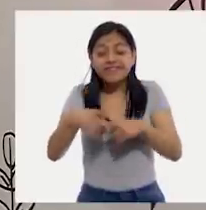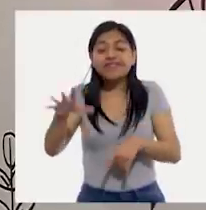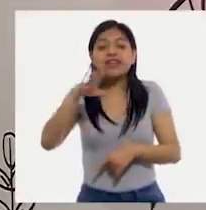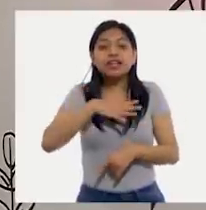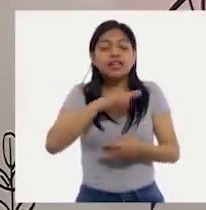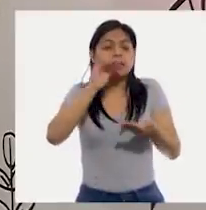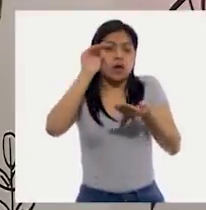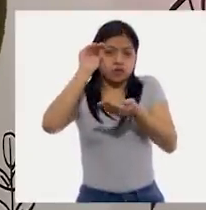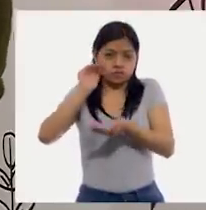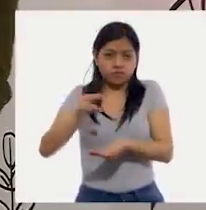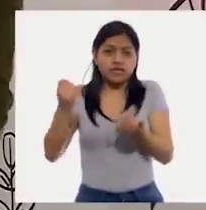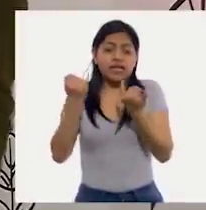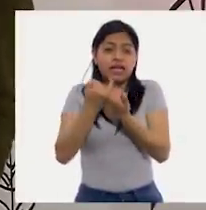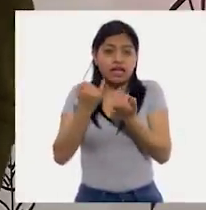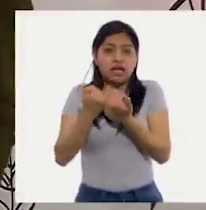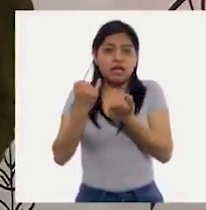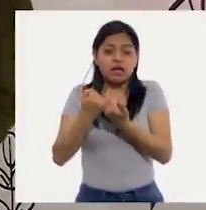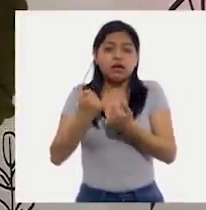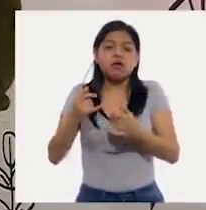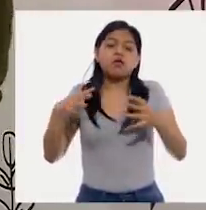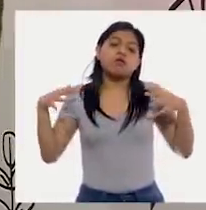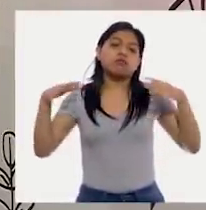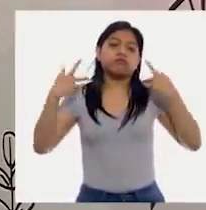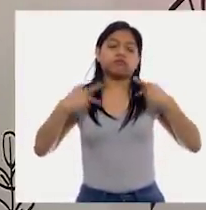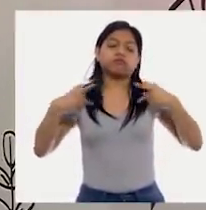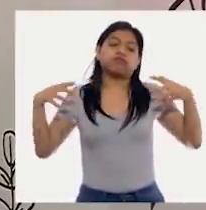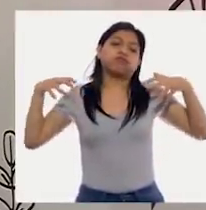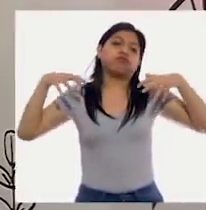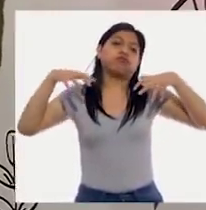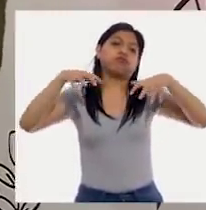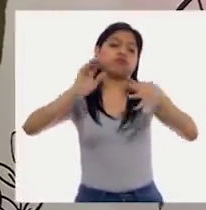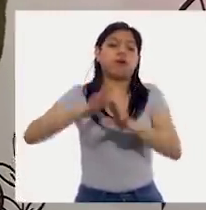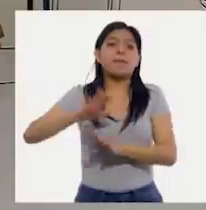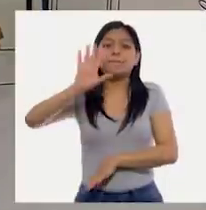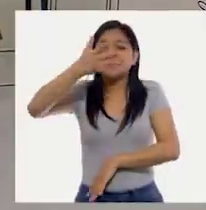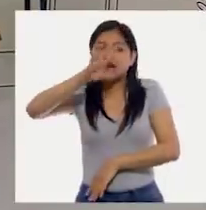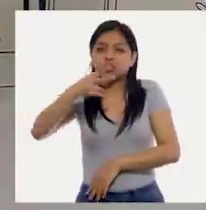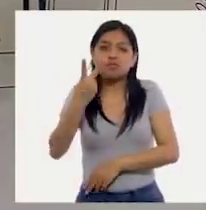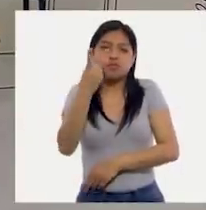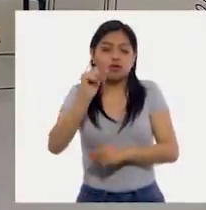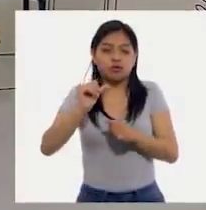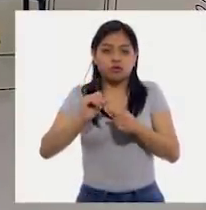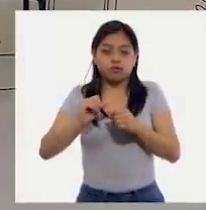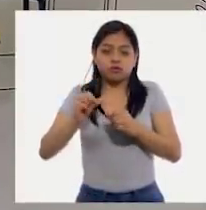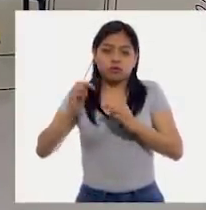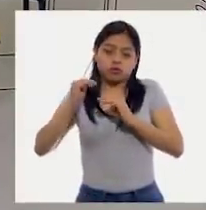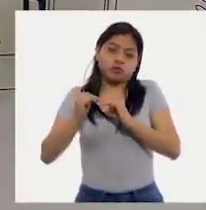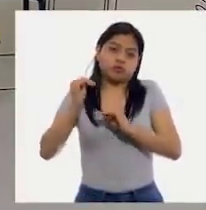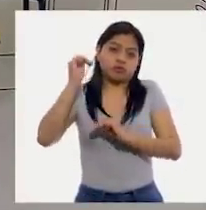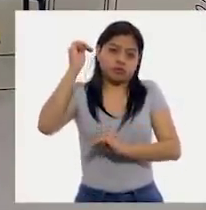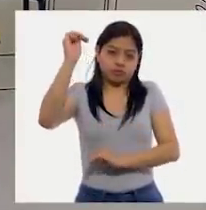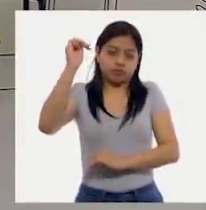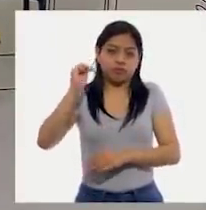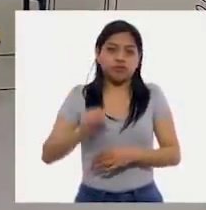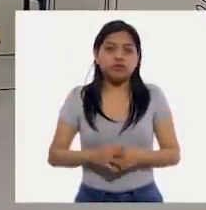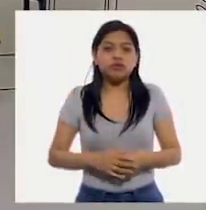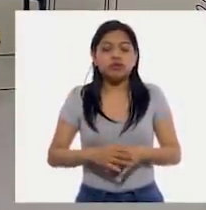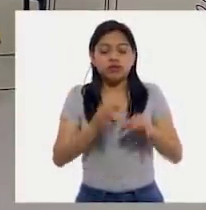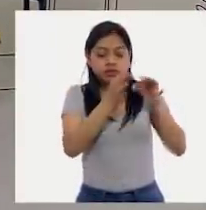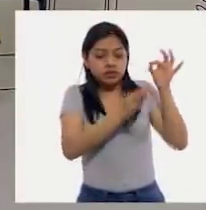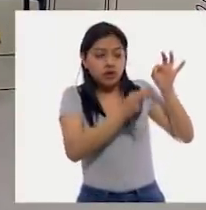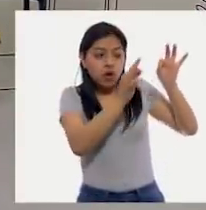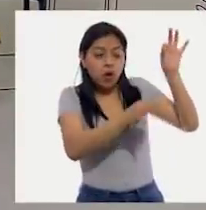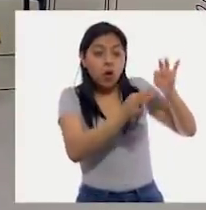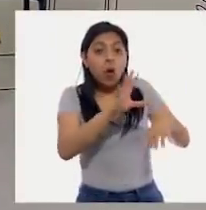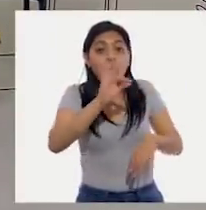pues, pequeñas y arpas clásicas de concierto que casi llegan a 2 metros de altura. Sí, 48 cuerdas y...